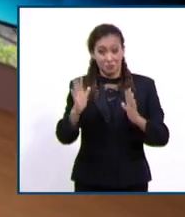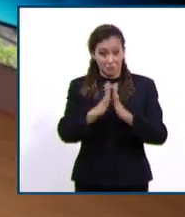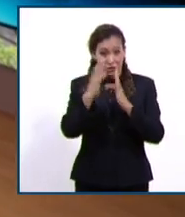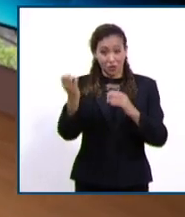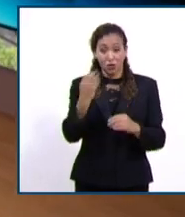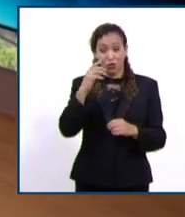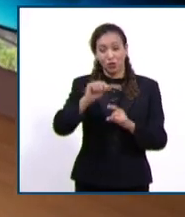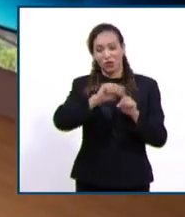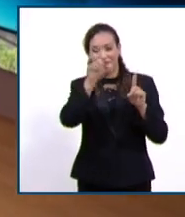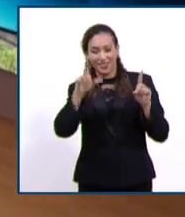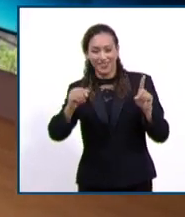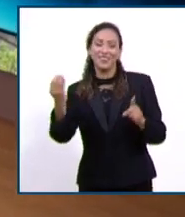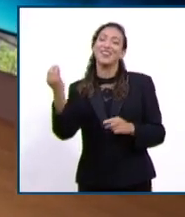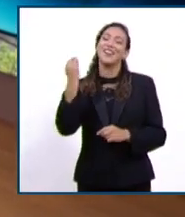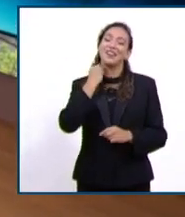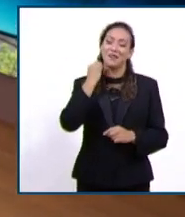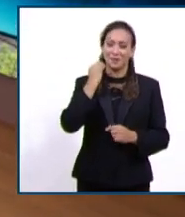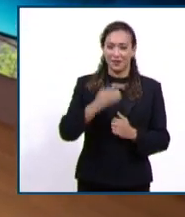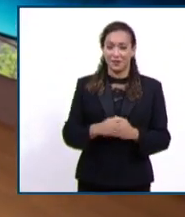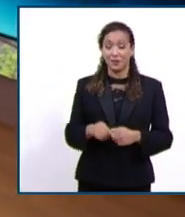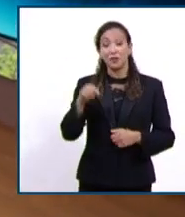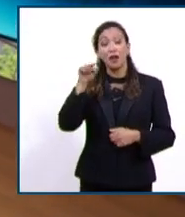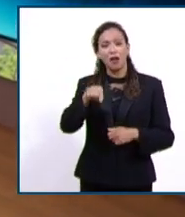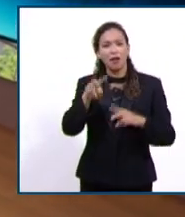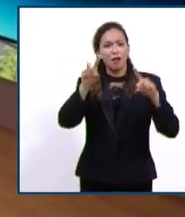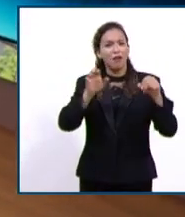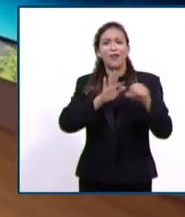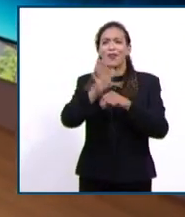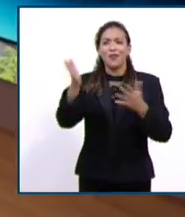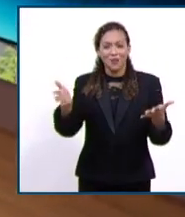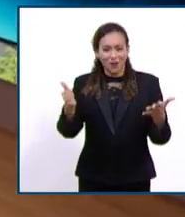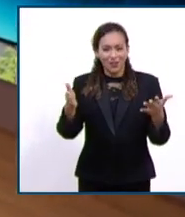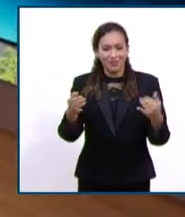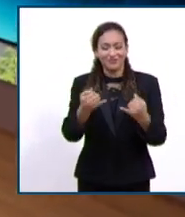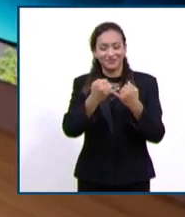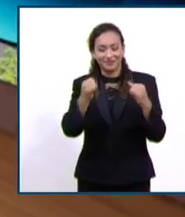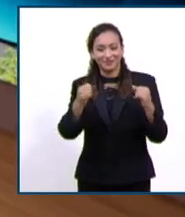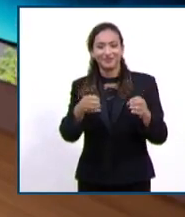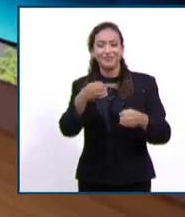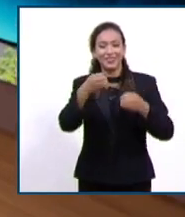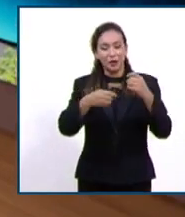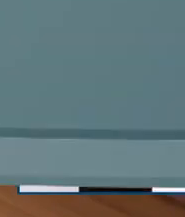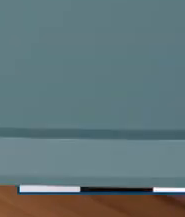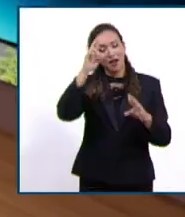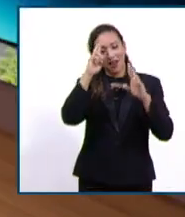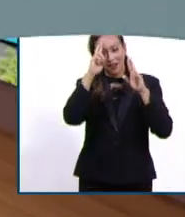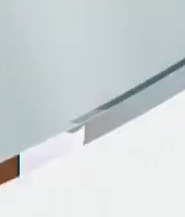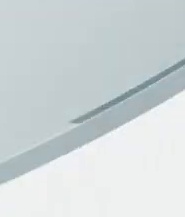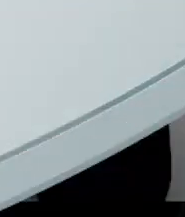Congreso Nacional de Abogados, en donde abordaron el tema de la independencia judicial.